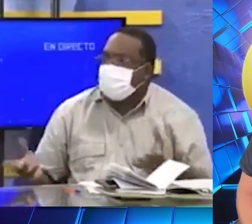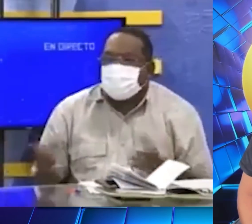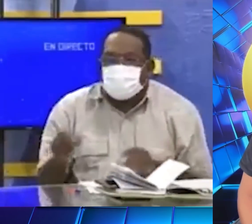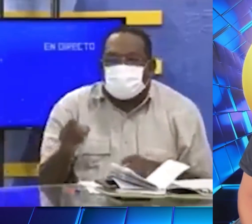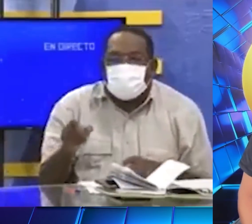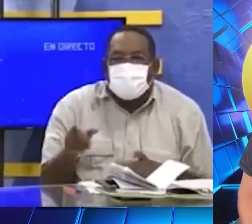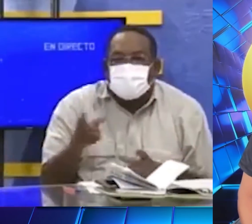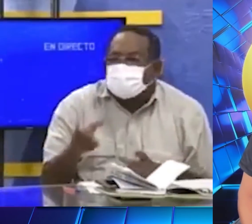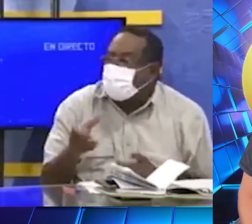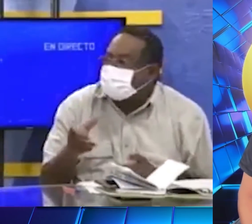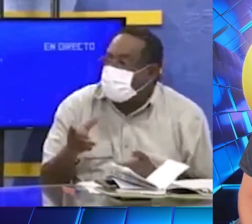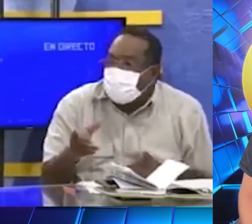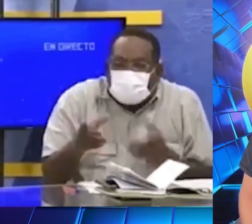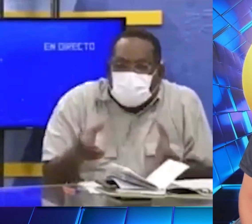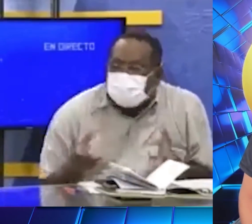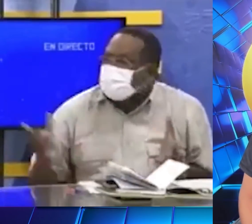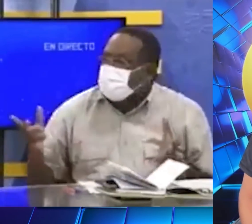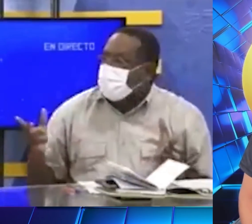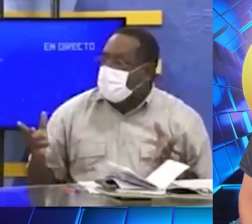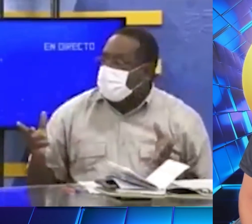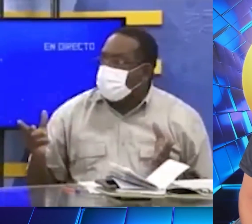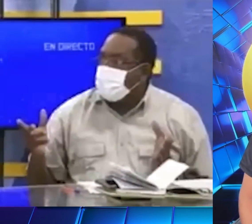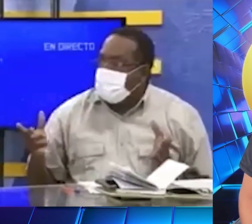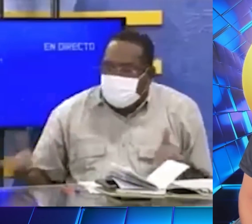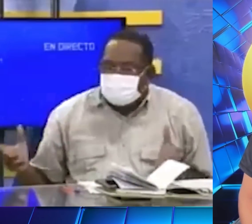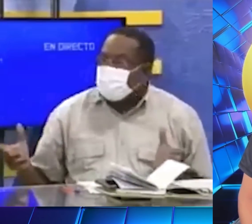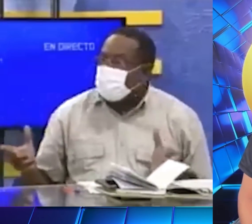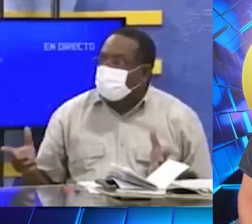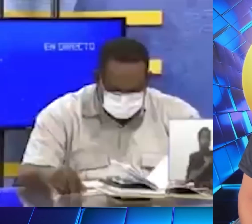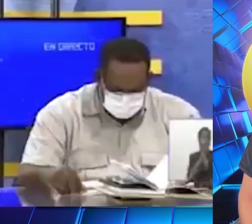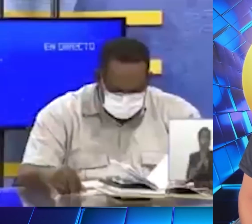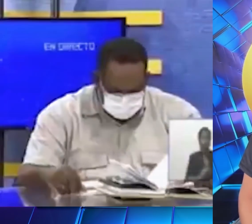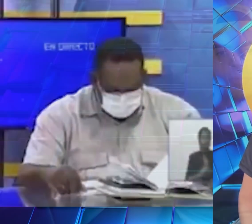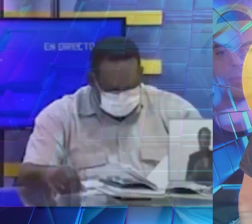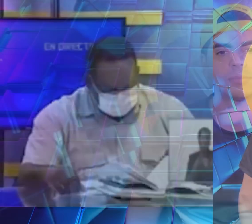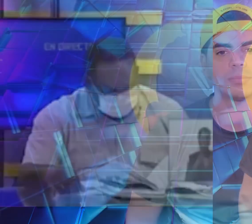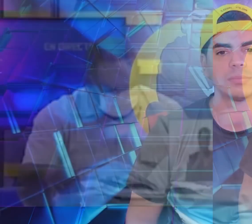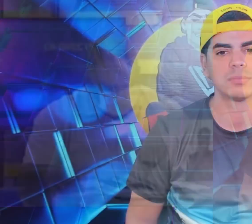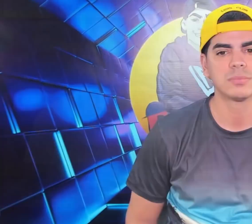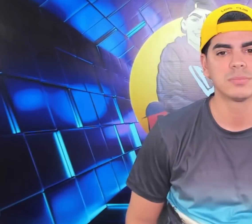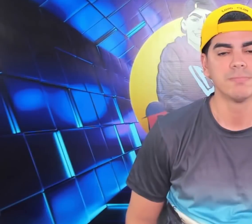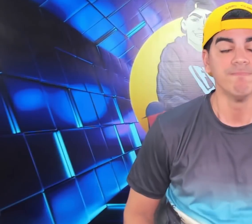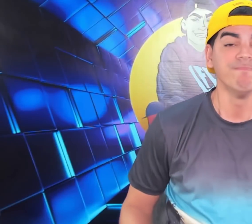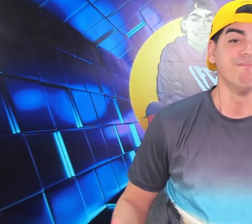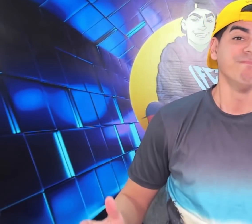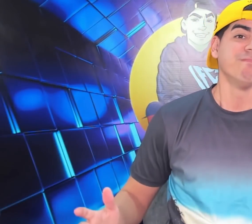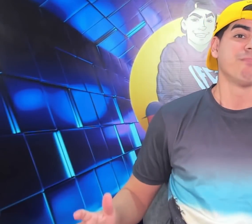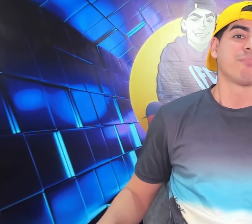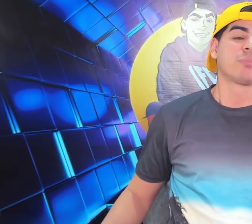de defunción, porque entonces el médico estaba salvando a alguien que estaba grave en ese momento. Yo quiero comenzar con usted por esta.